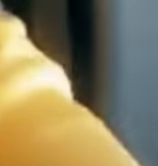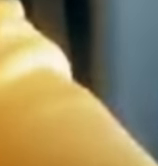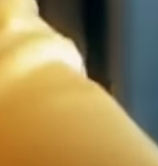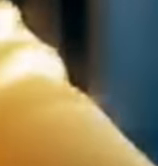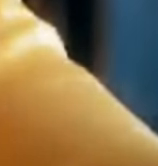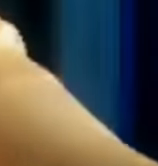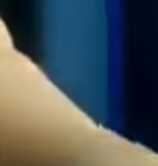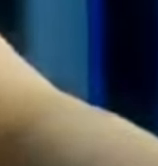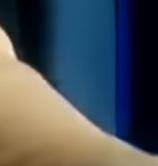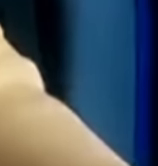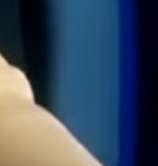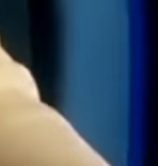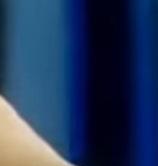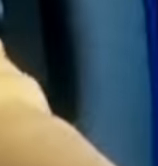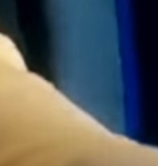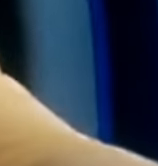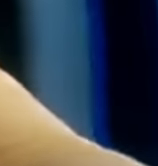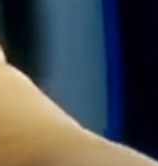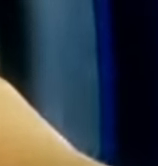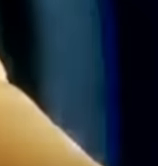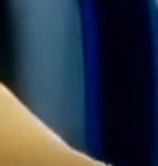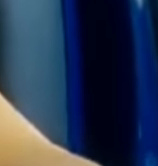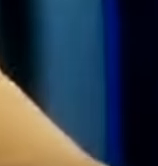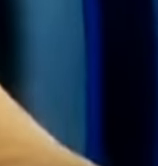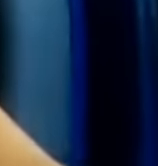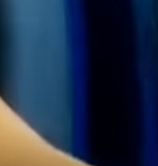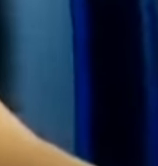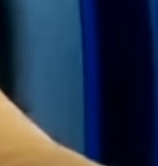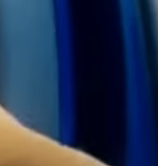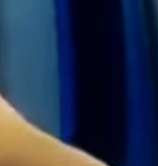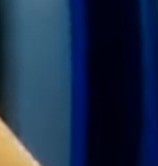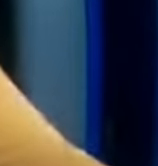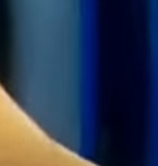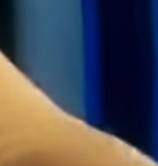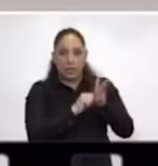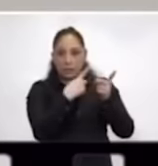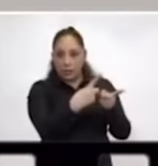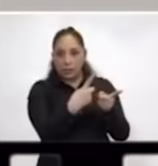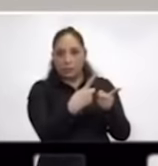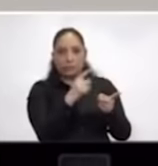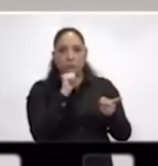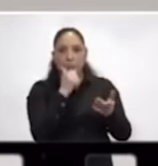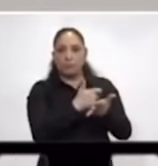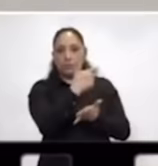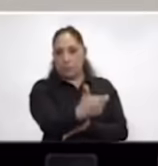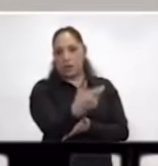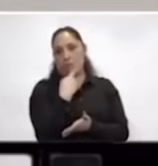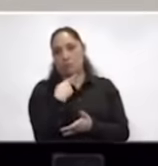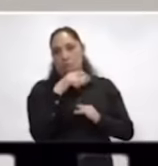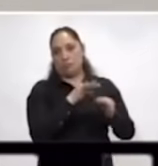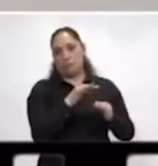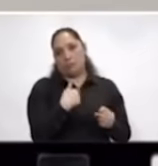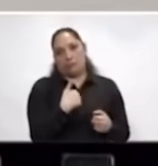en el estuche, sin babita aunque le raspe. Así que ahí les va. A partir de hoy, lunes 23 de marzo, la jefa de gobierno,